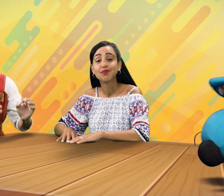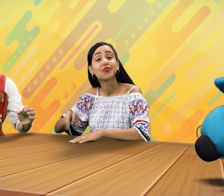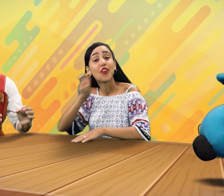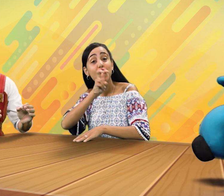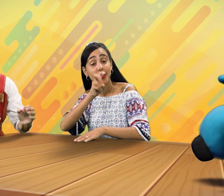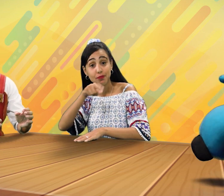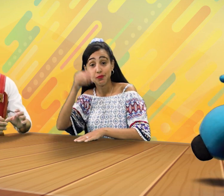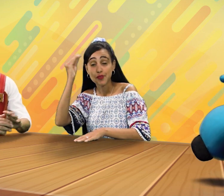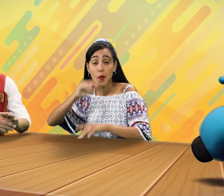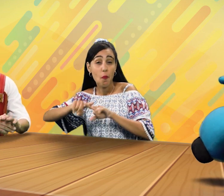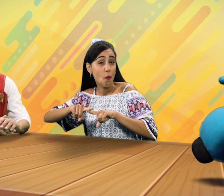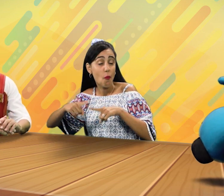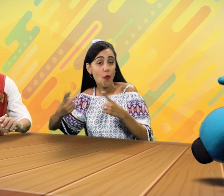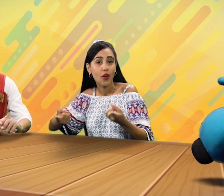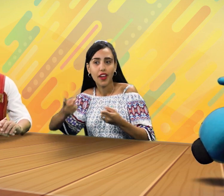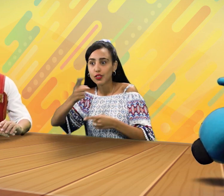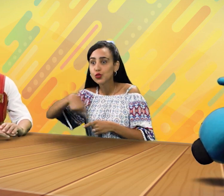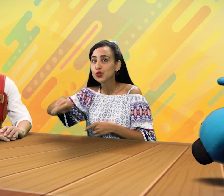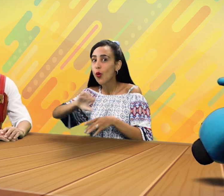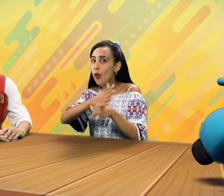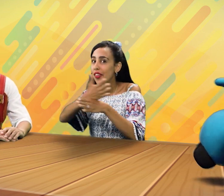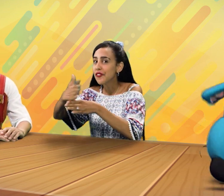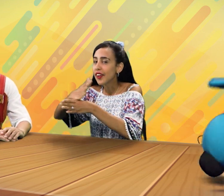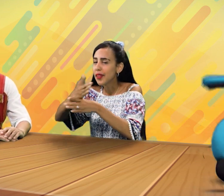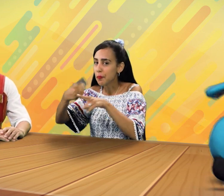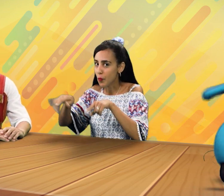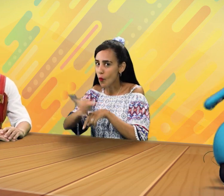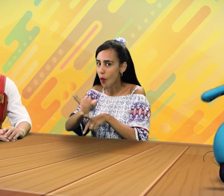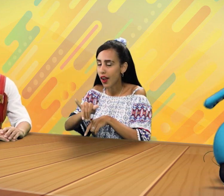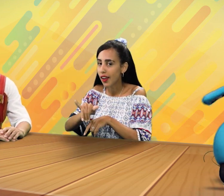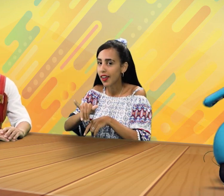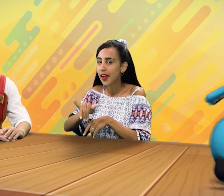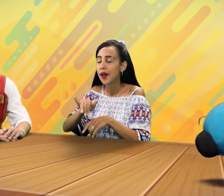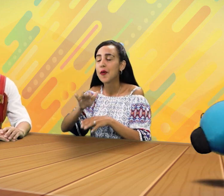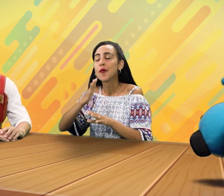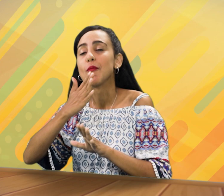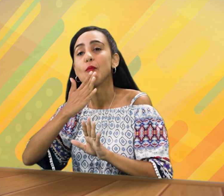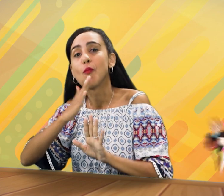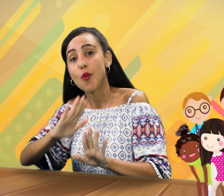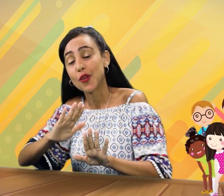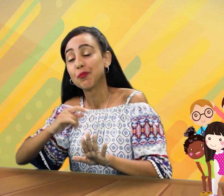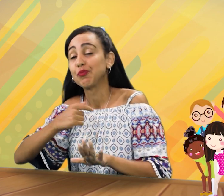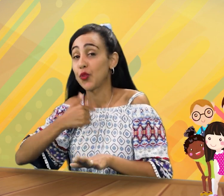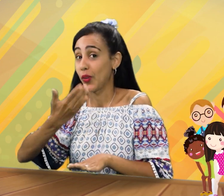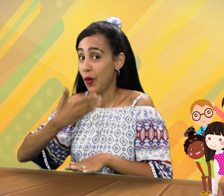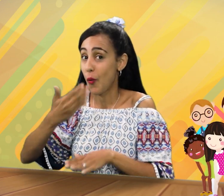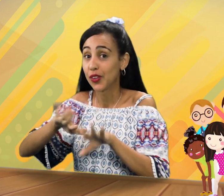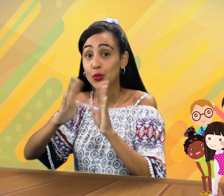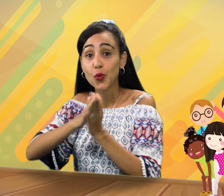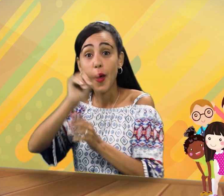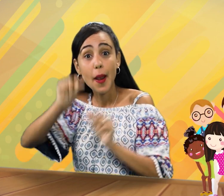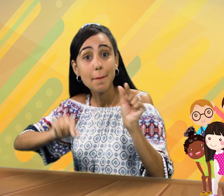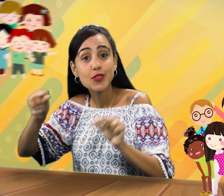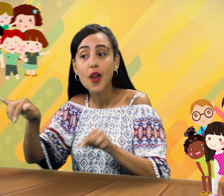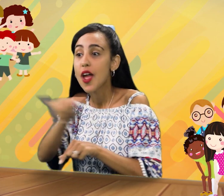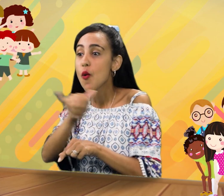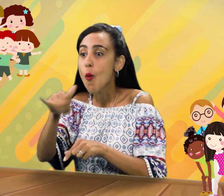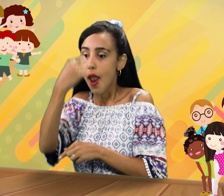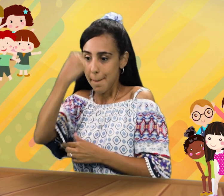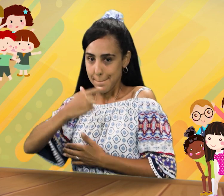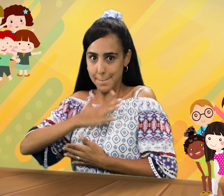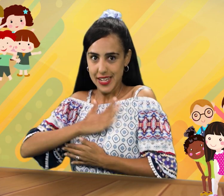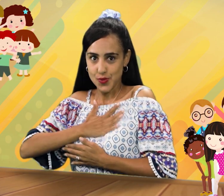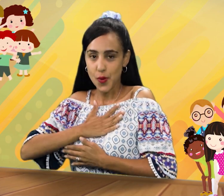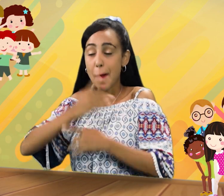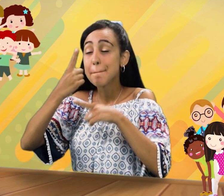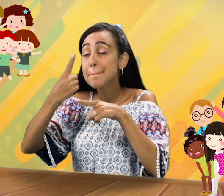Federico, ¿tú sabes por qué todos somos iguales pero diferentes? Bueno, te cuento que todos los seres humanos somos iguales como